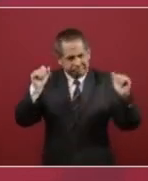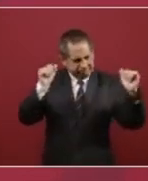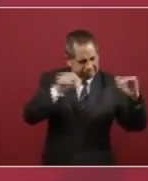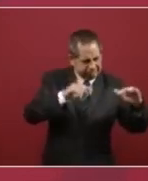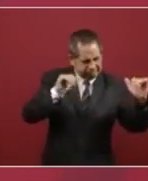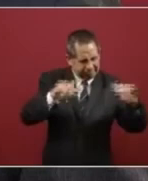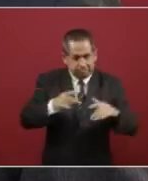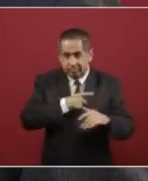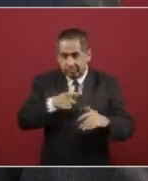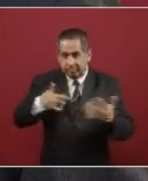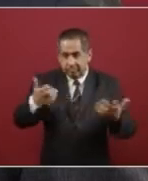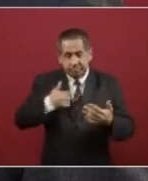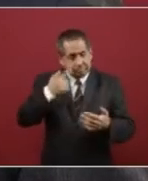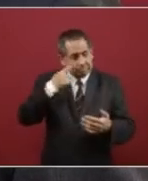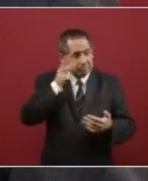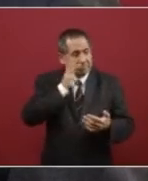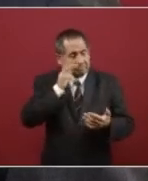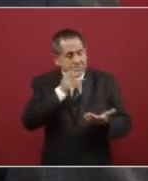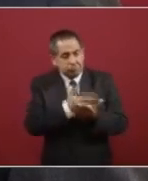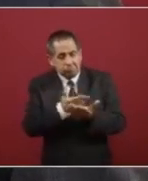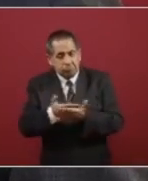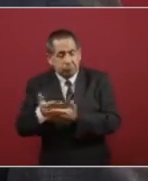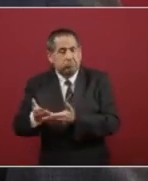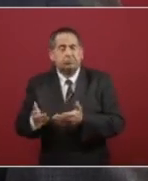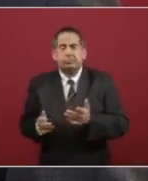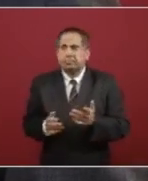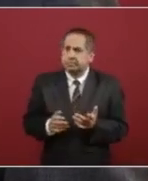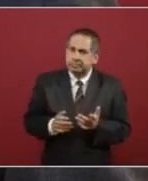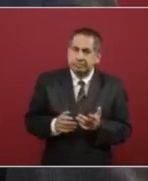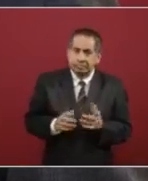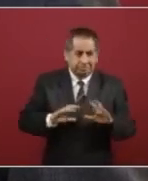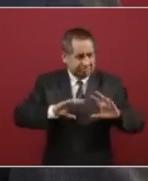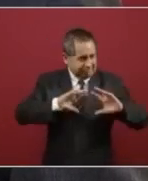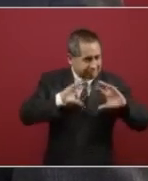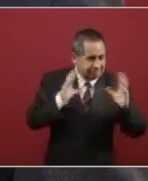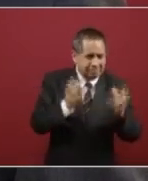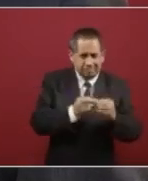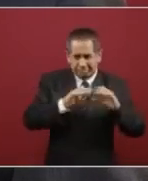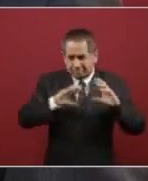las que hay que hacer. Entonces, reunir